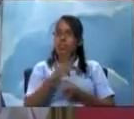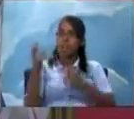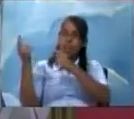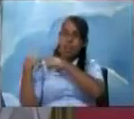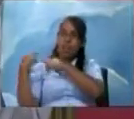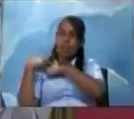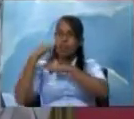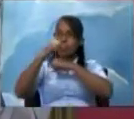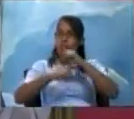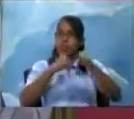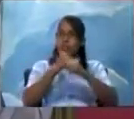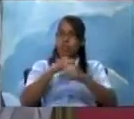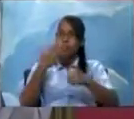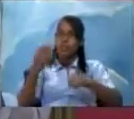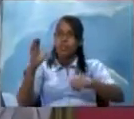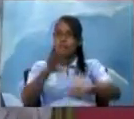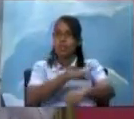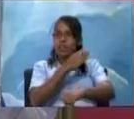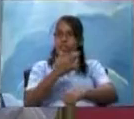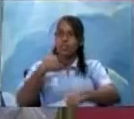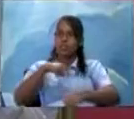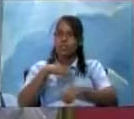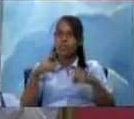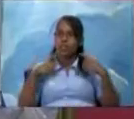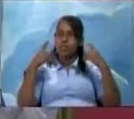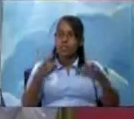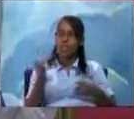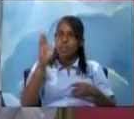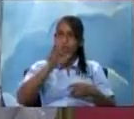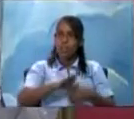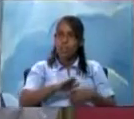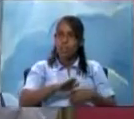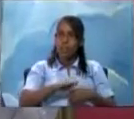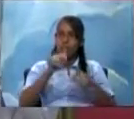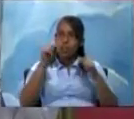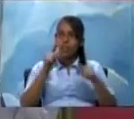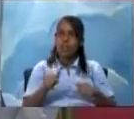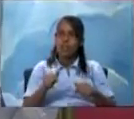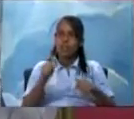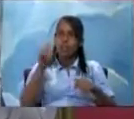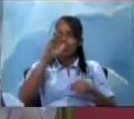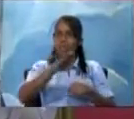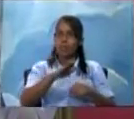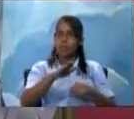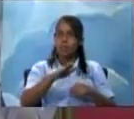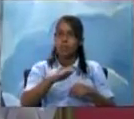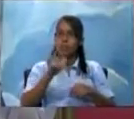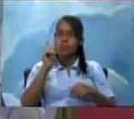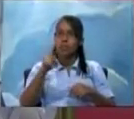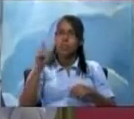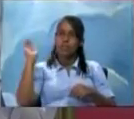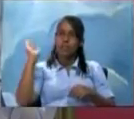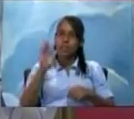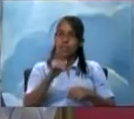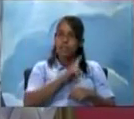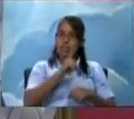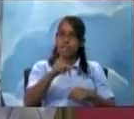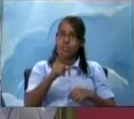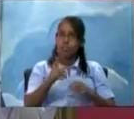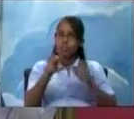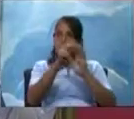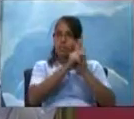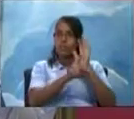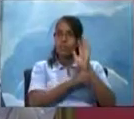el jefe de obrero que canta. Nos disponimos de estar aquí en los matutinos hoy y aquí estamos. También traemos